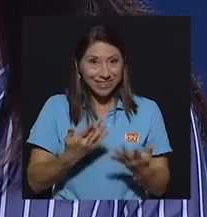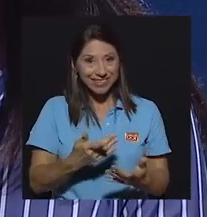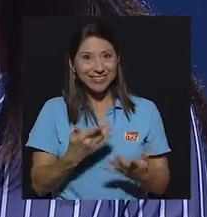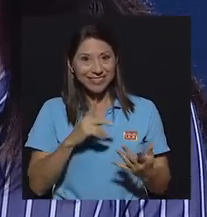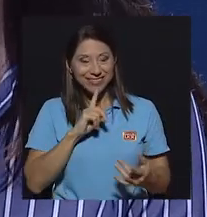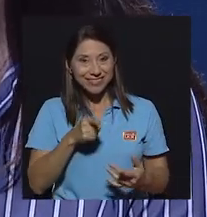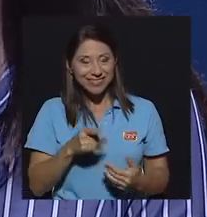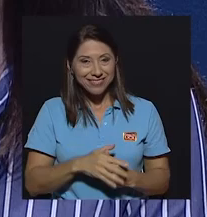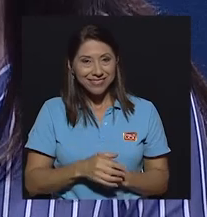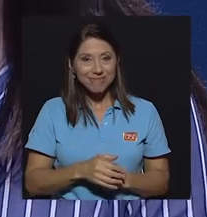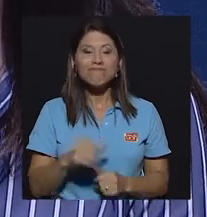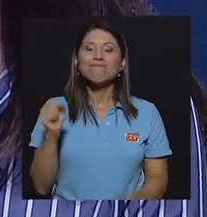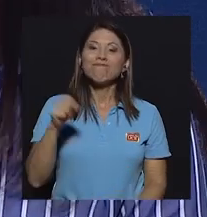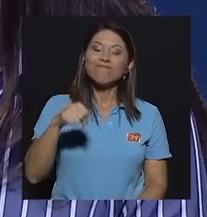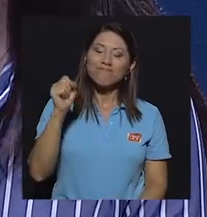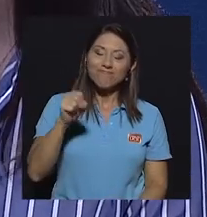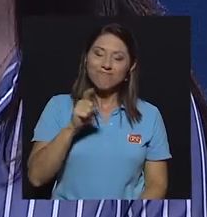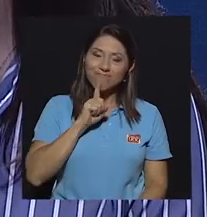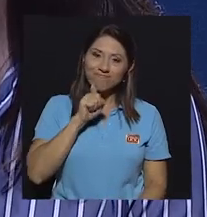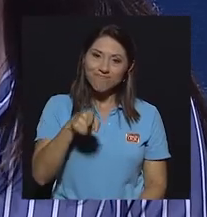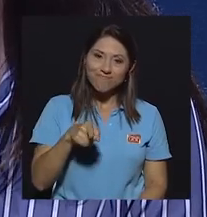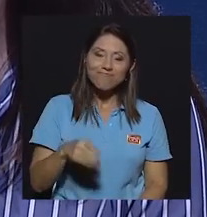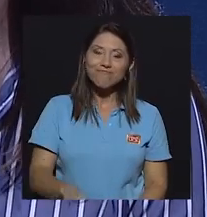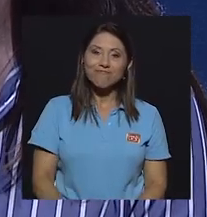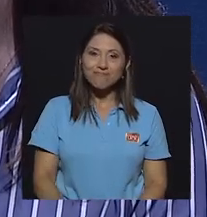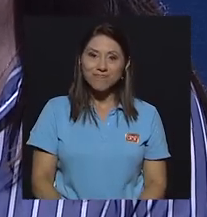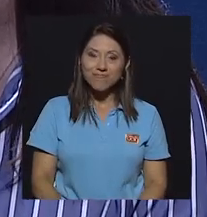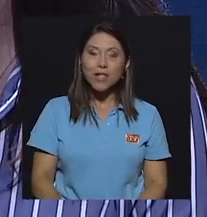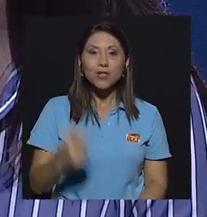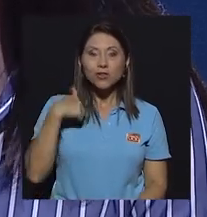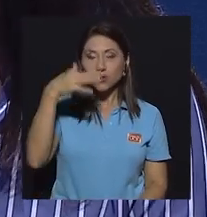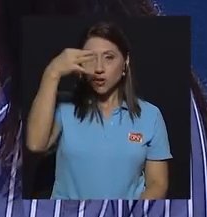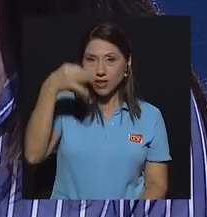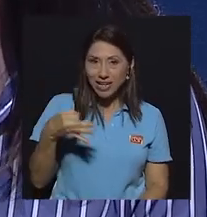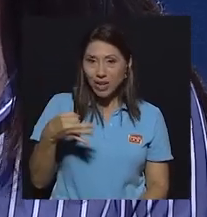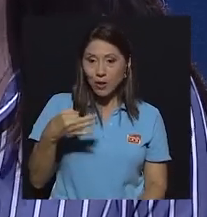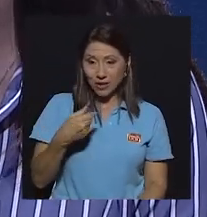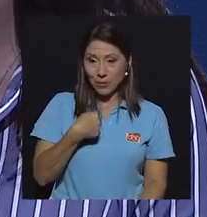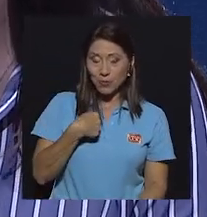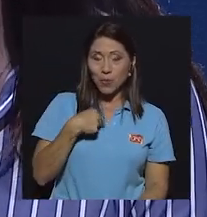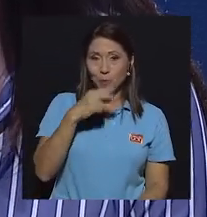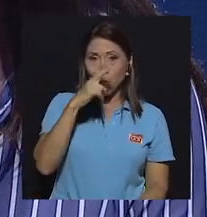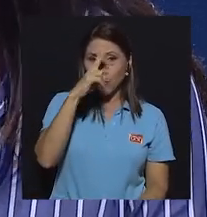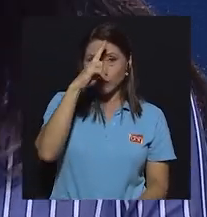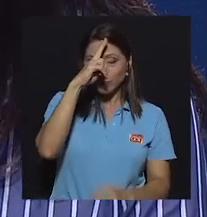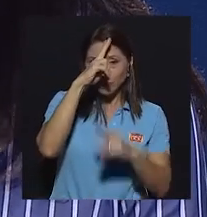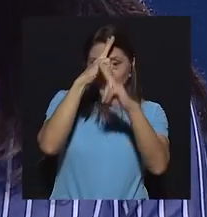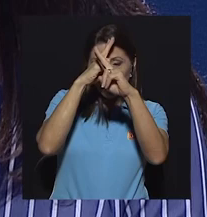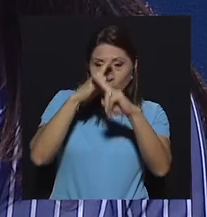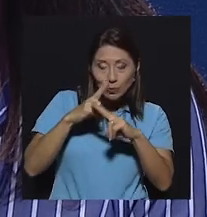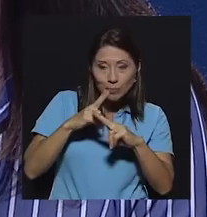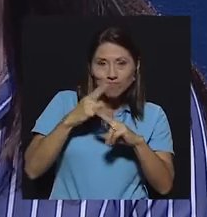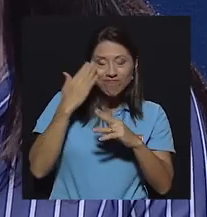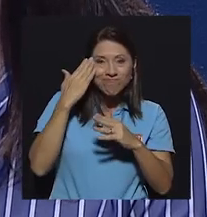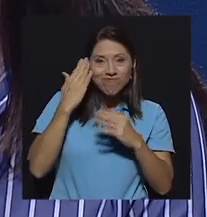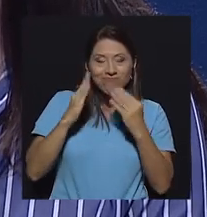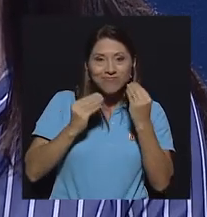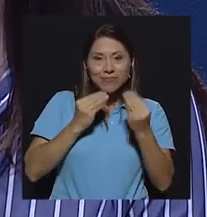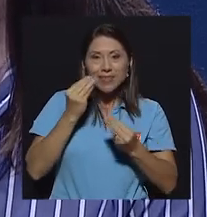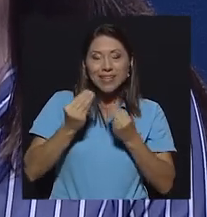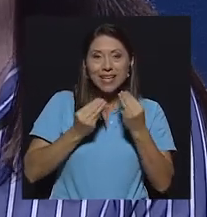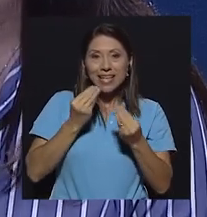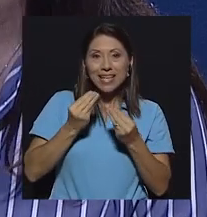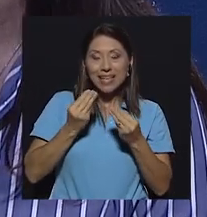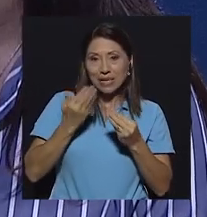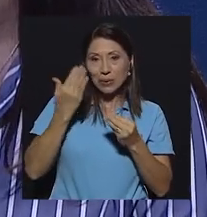tomara una decisión tan drástica de decir, voy a filmar este proceso en la vida de estas dos personas, bueno, y su hija de